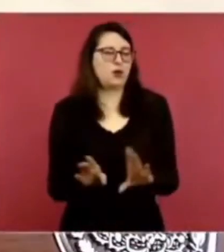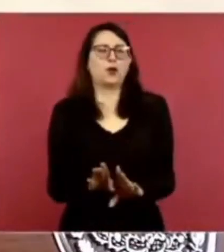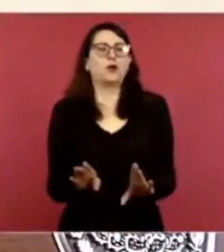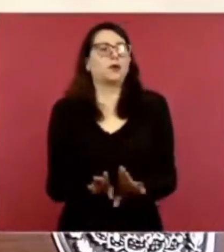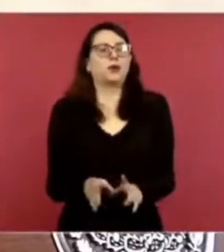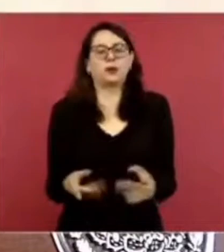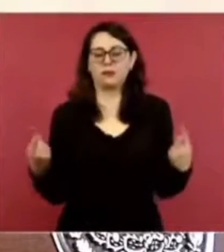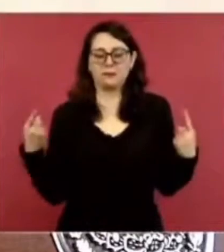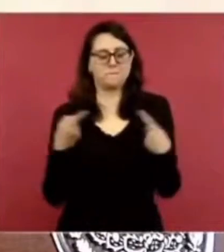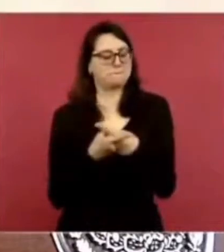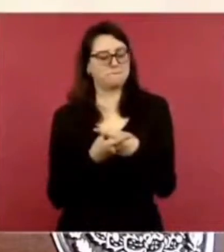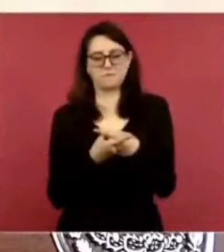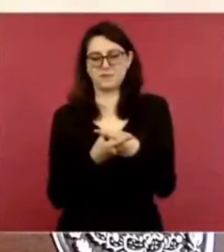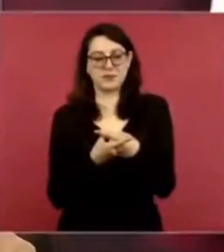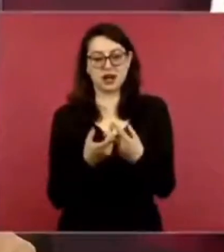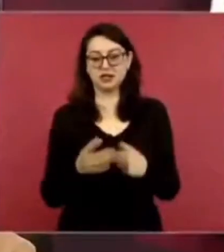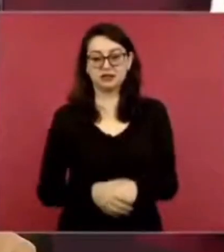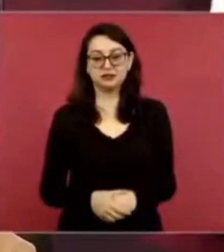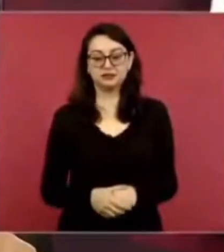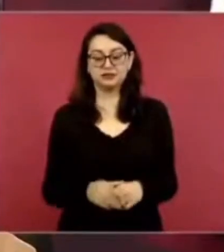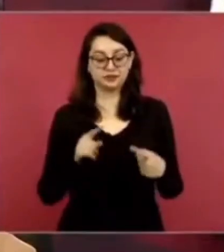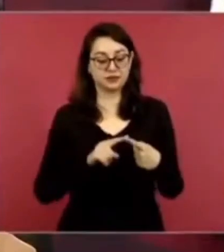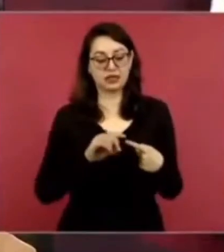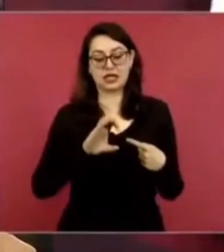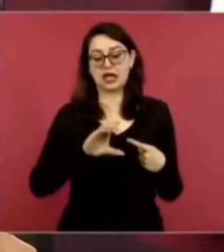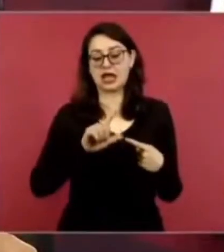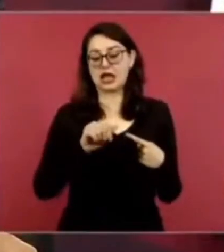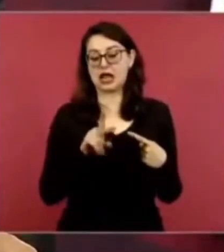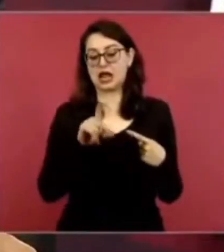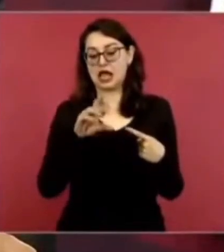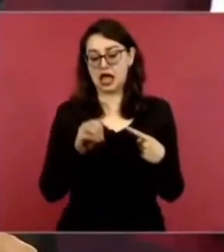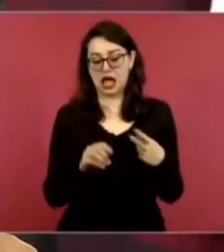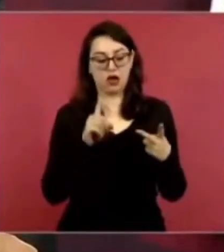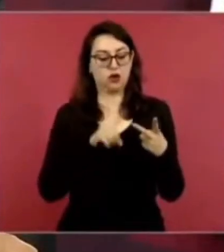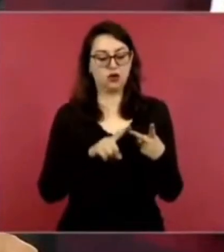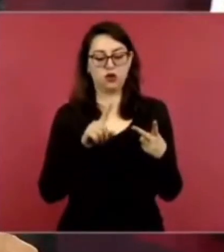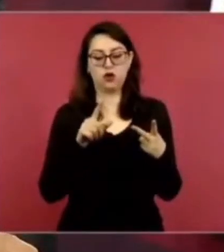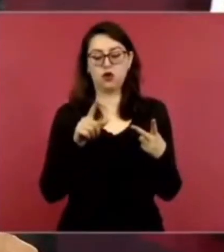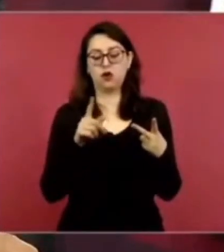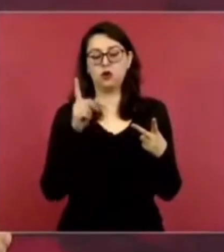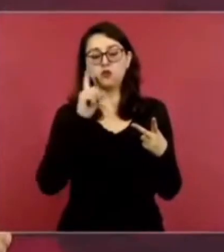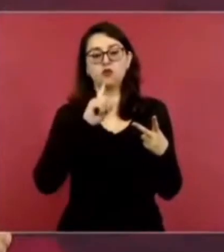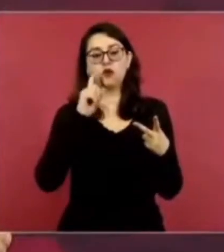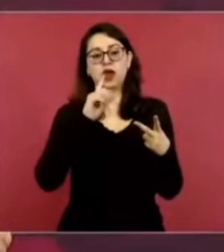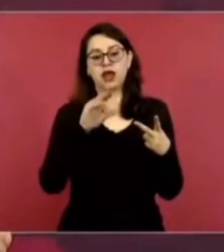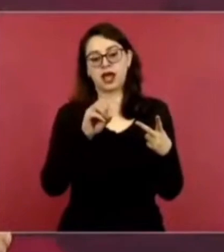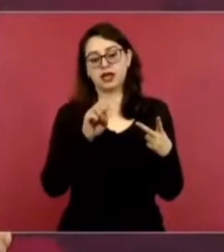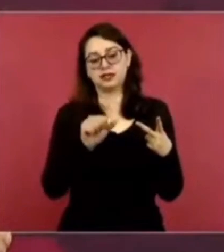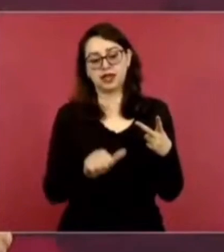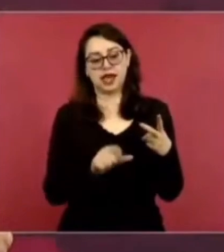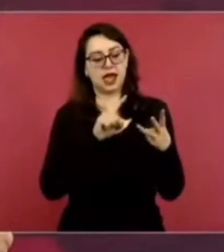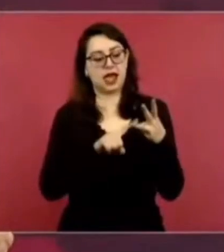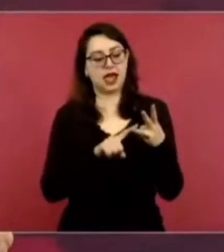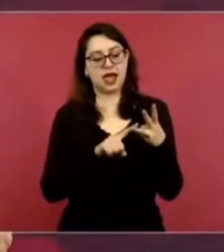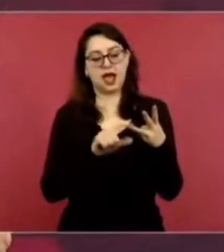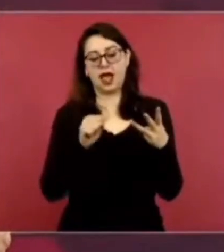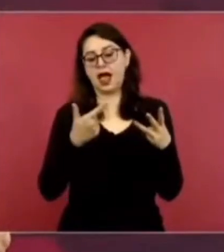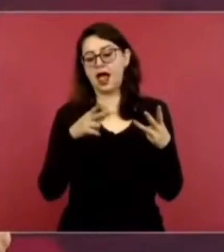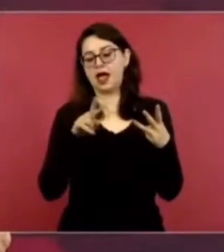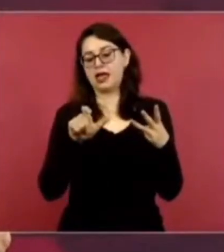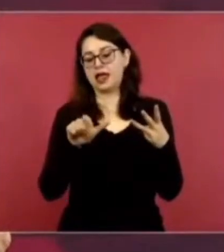señora Casá y Aguilar Camín y todos